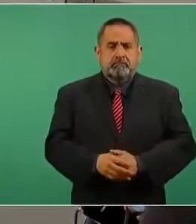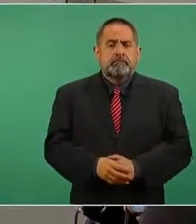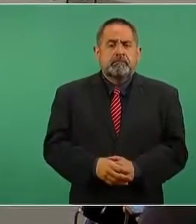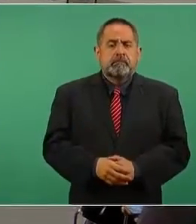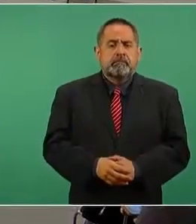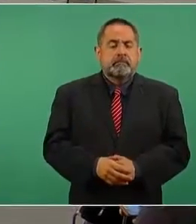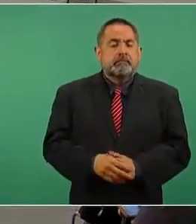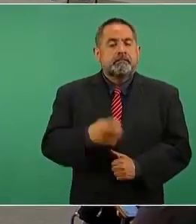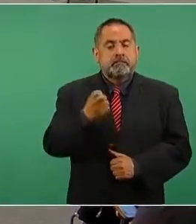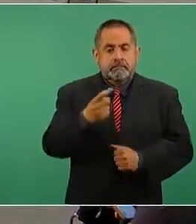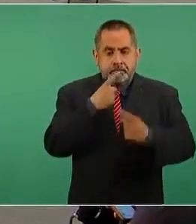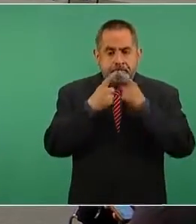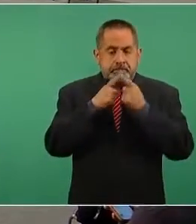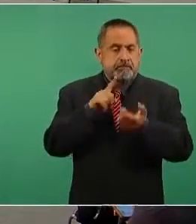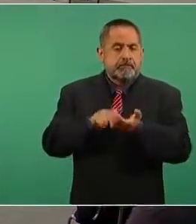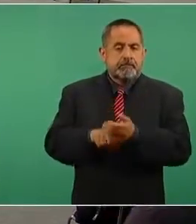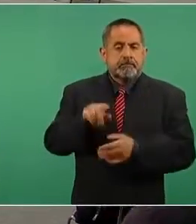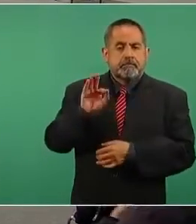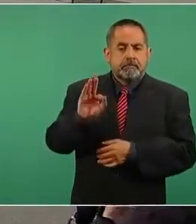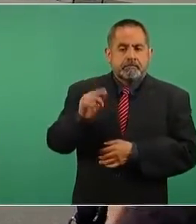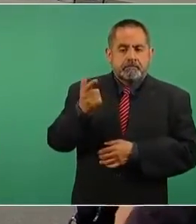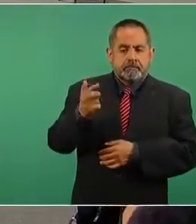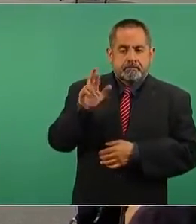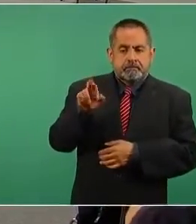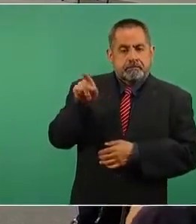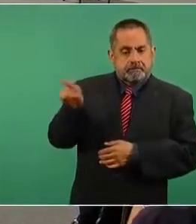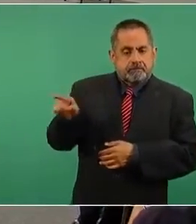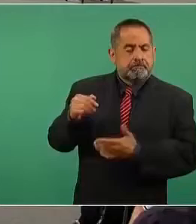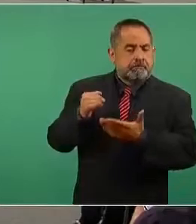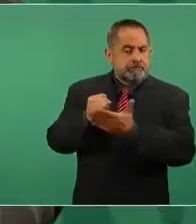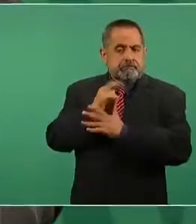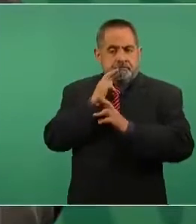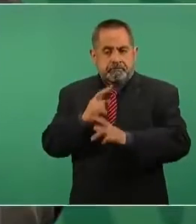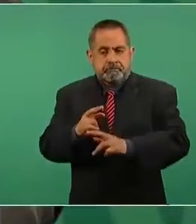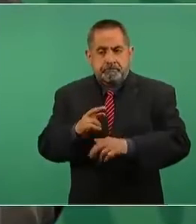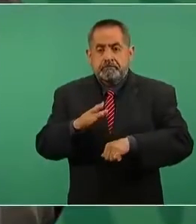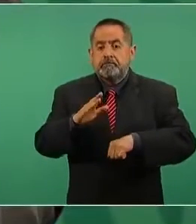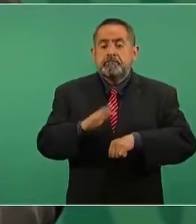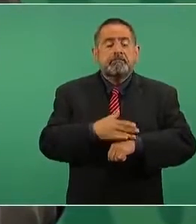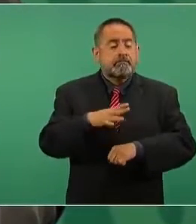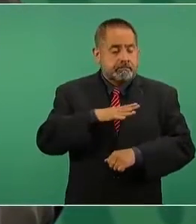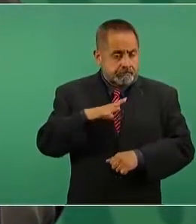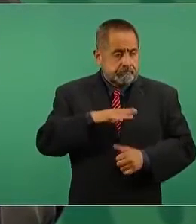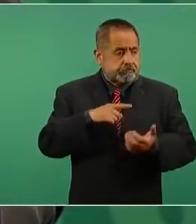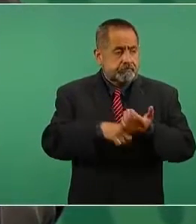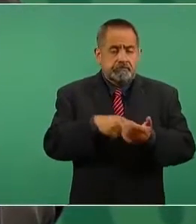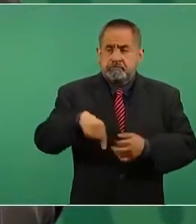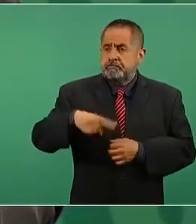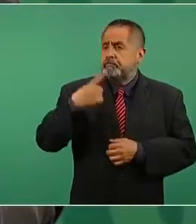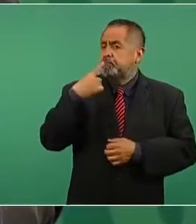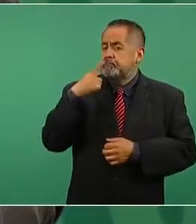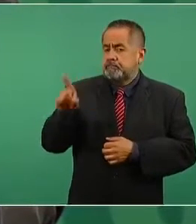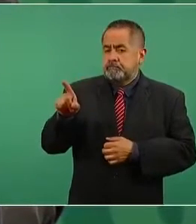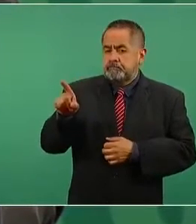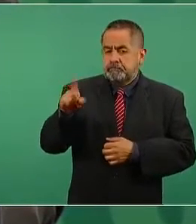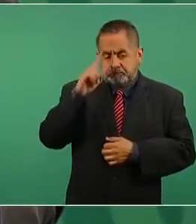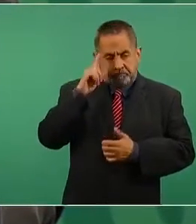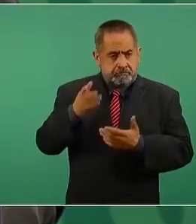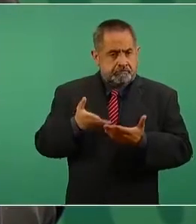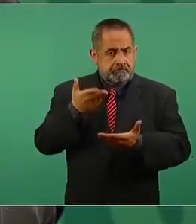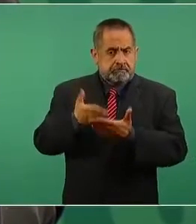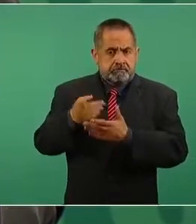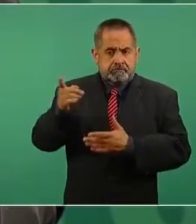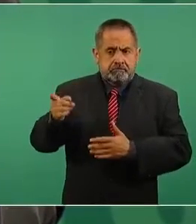Eso lo va a determinar la Fiscalía, porque hay una denuncia